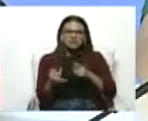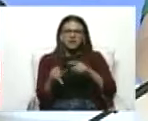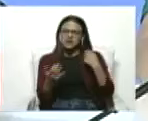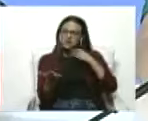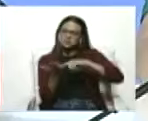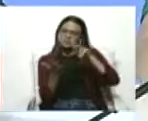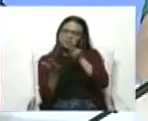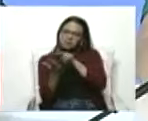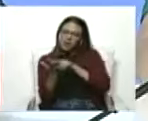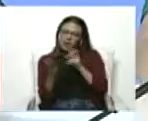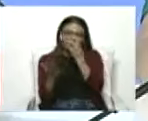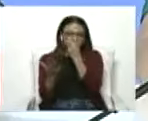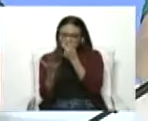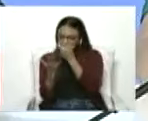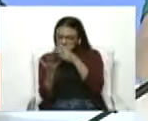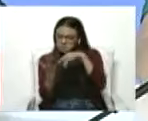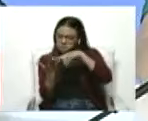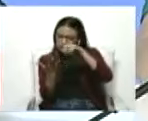¿cómo se llama? Qué